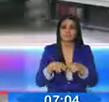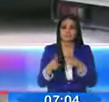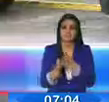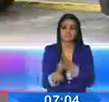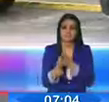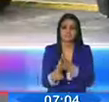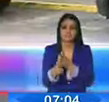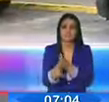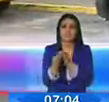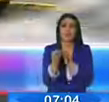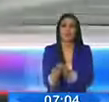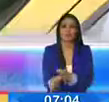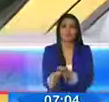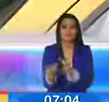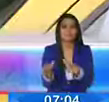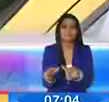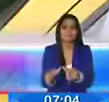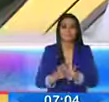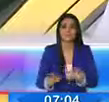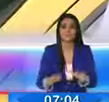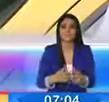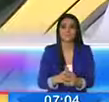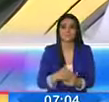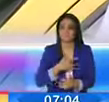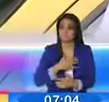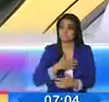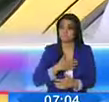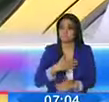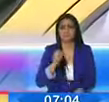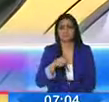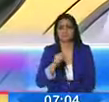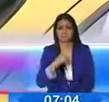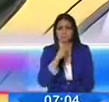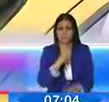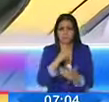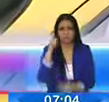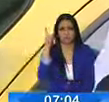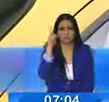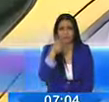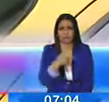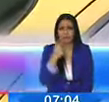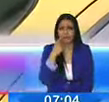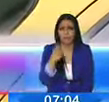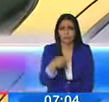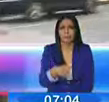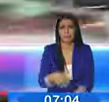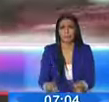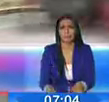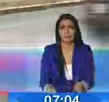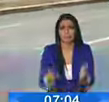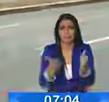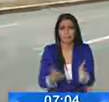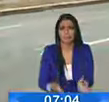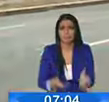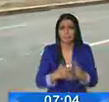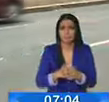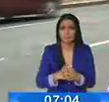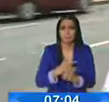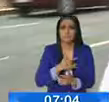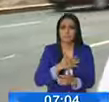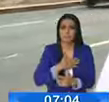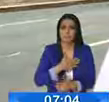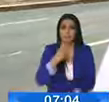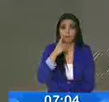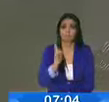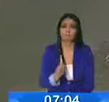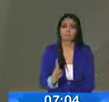exteriores del centro comercial de ley eso es lógico si es un ser humano quien ha muerto toda la semana que estaba viniendo el hombre haya